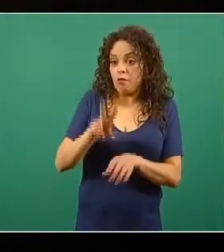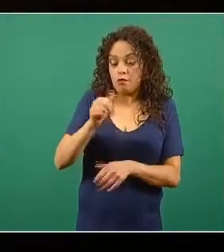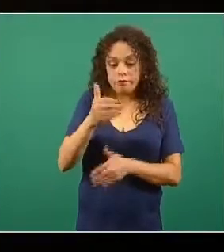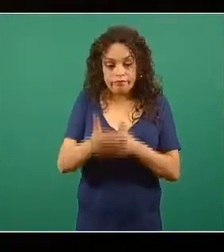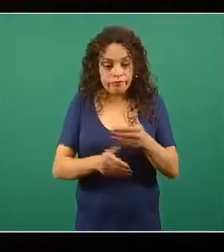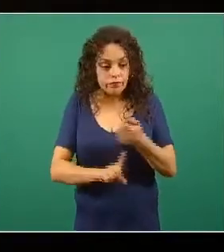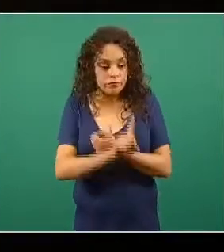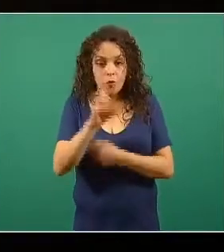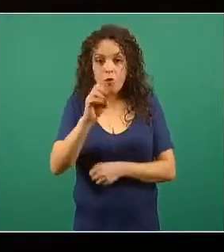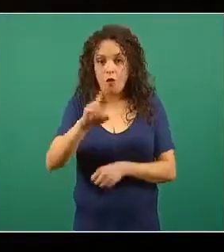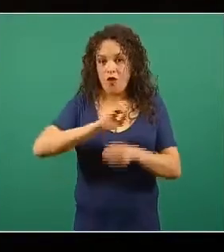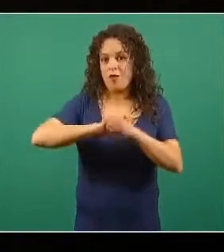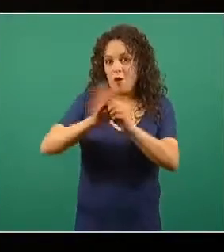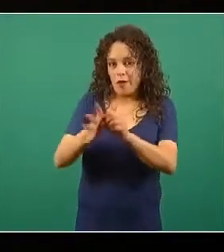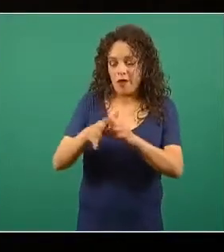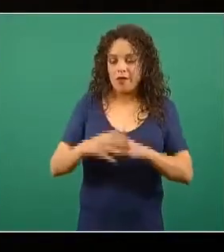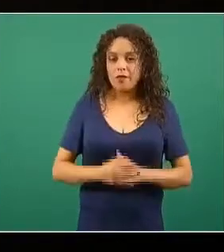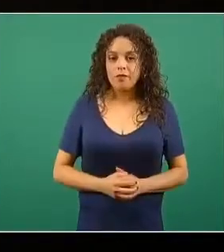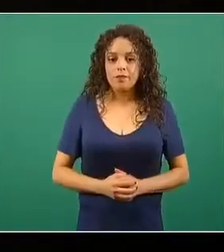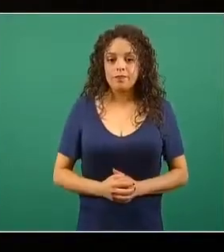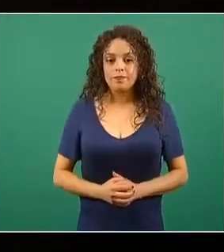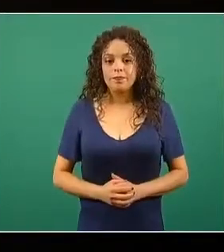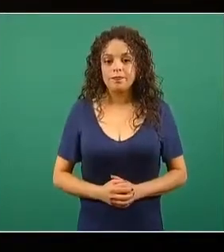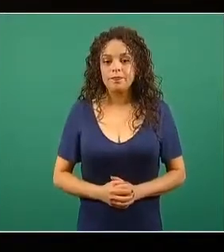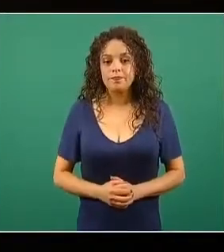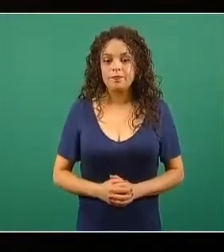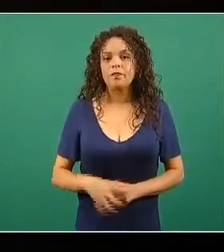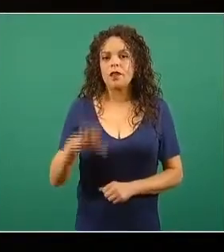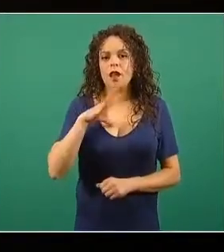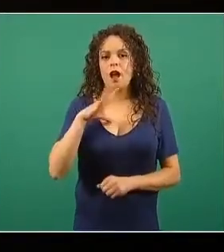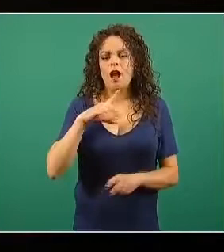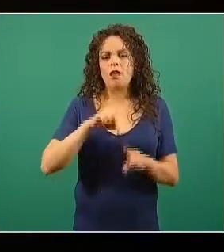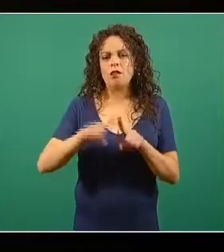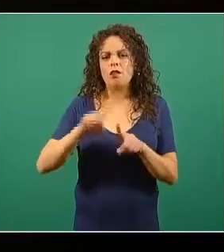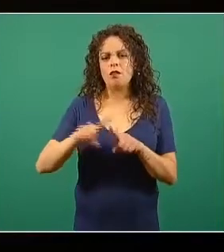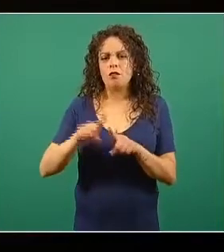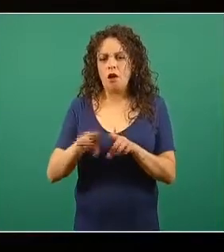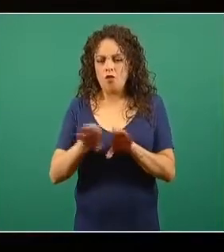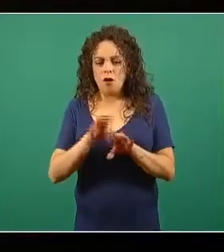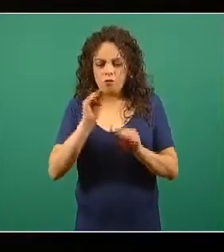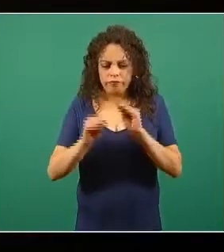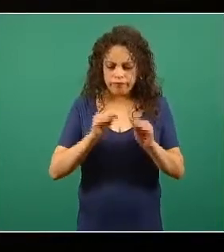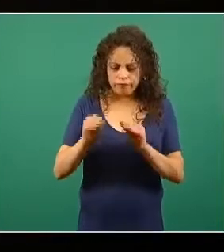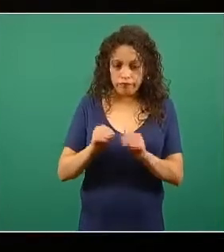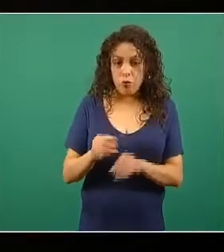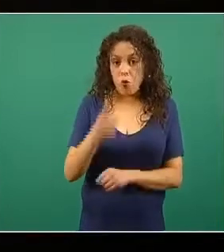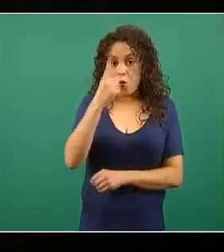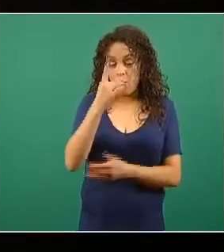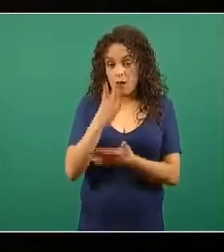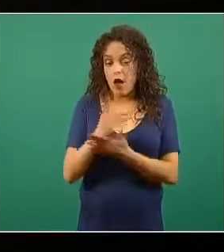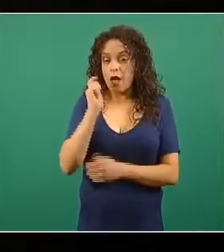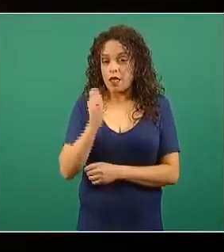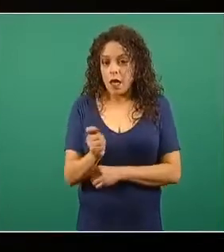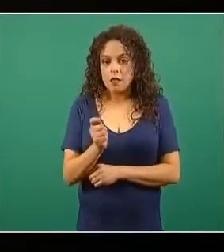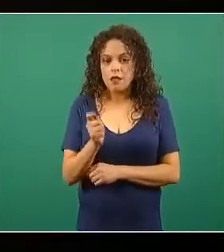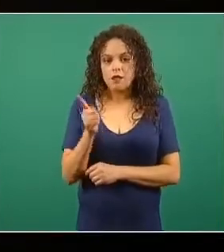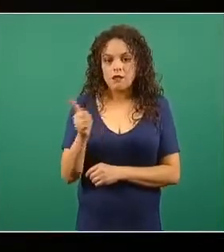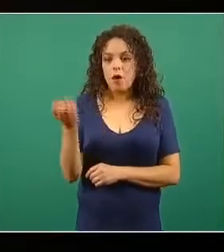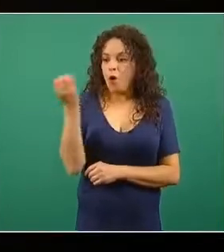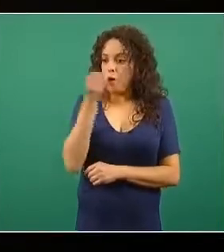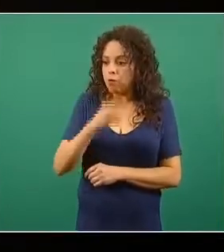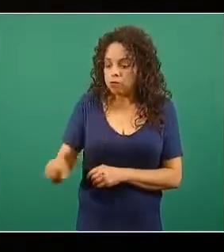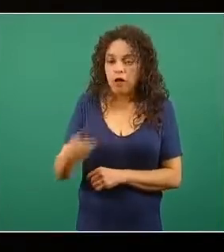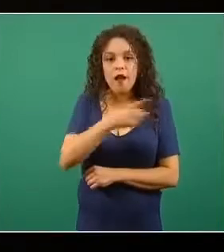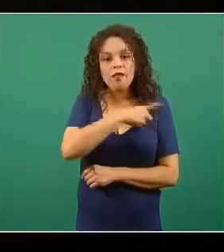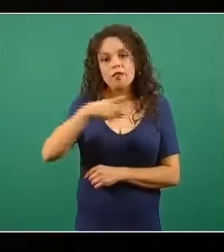se adoptaron una serie de medidas. En primer lugar, se hizo obligatorio, a mí me sorprendió mucho que no lo era, el uso